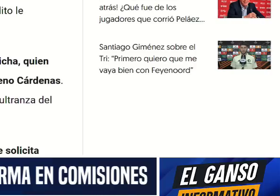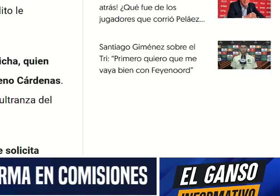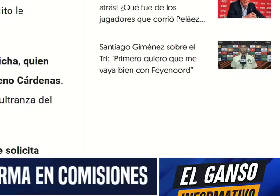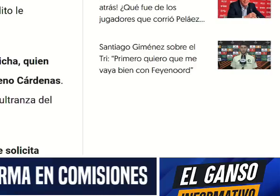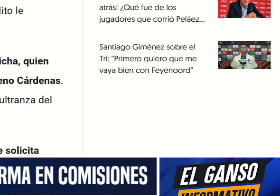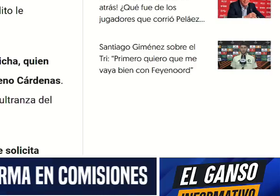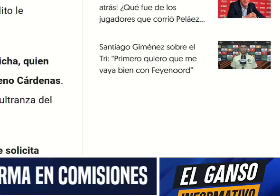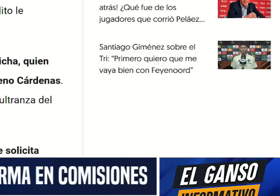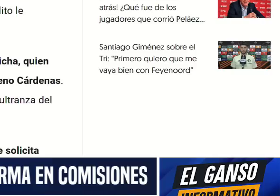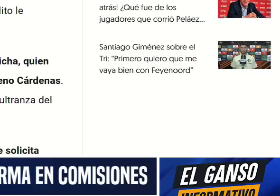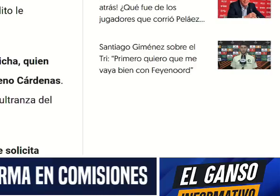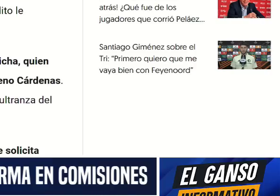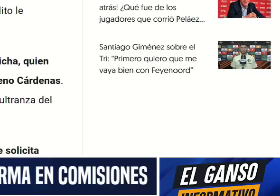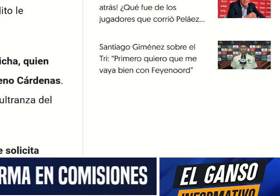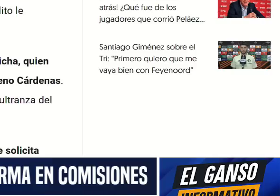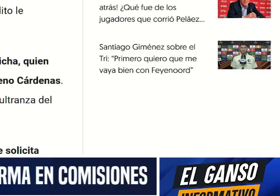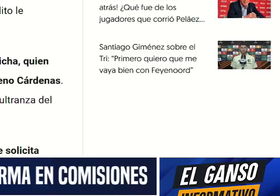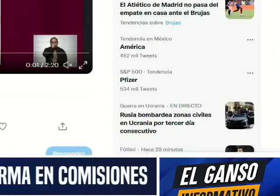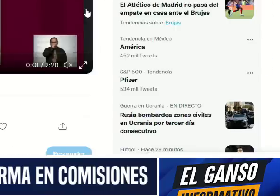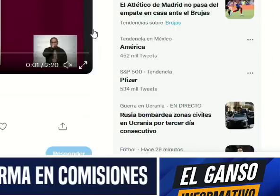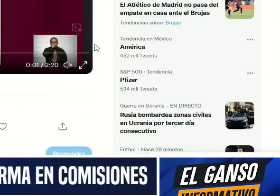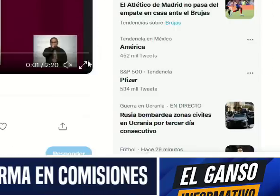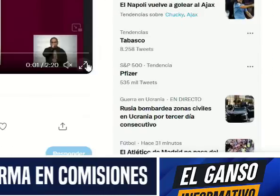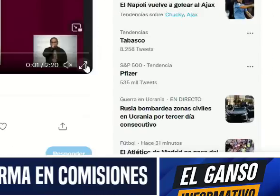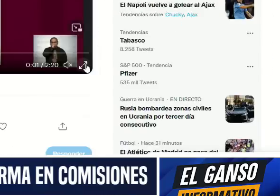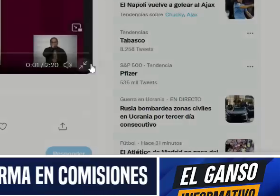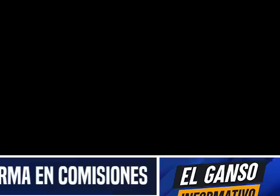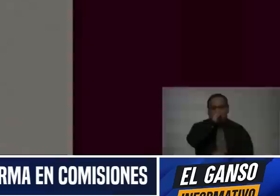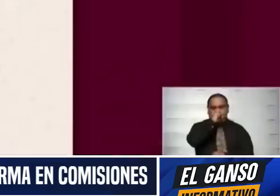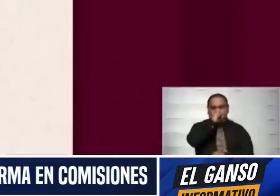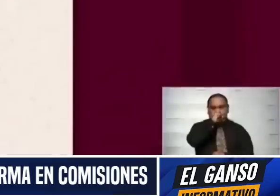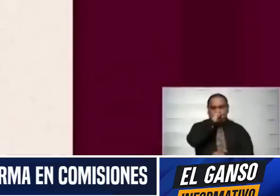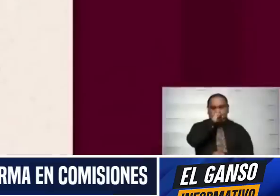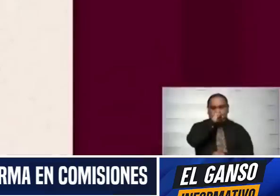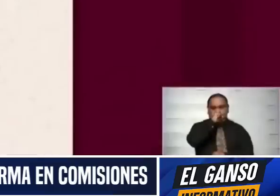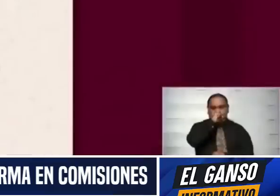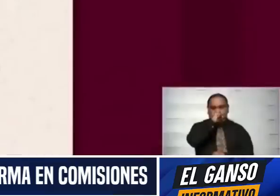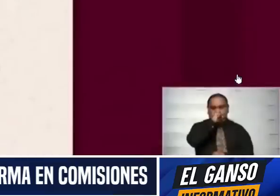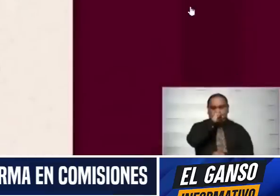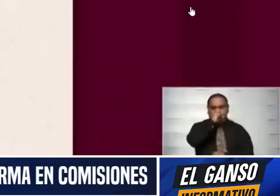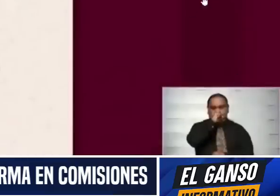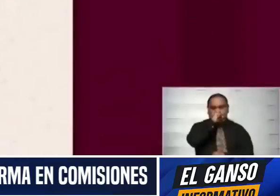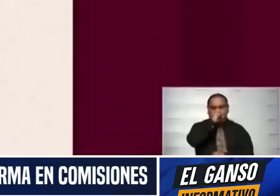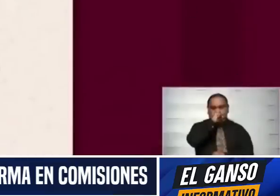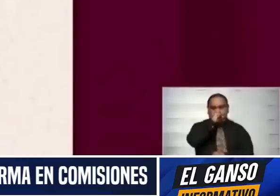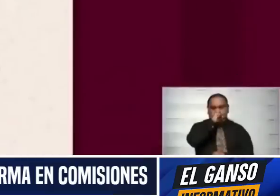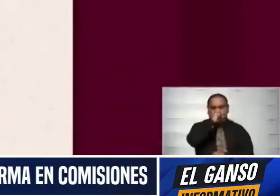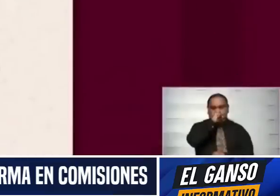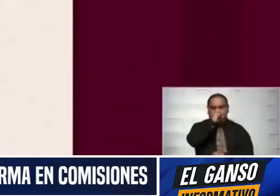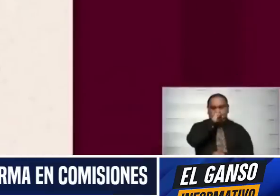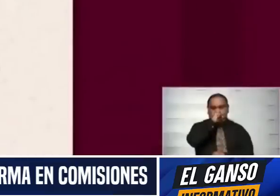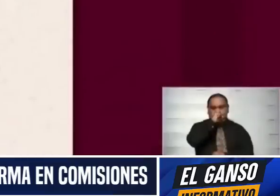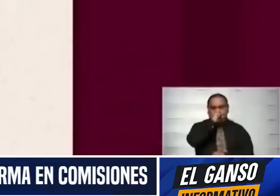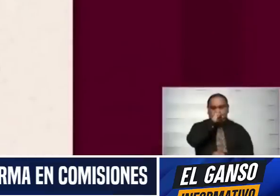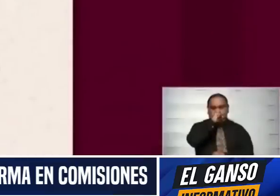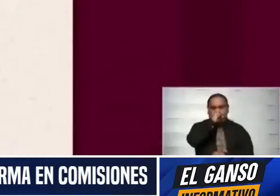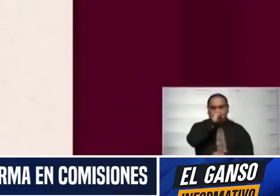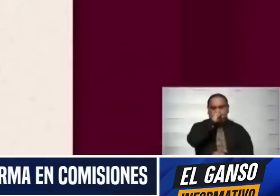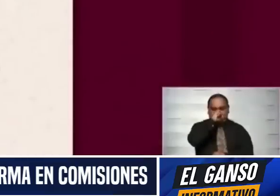para cubrir sus gastos de campaña. Vamos a ver otra vez otro pedacito de otro pedinche,